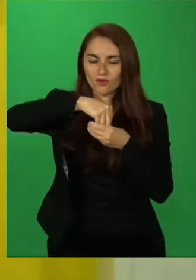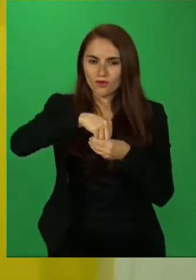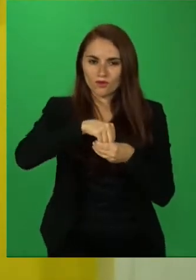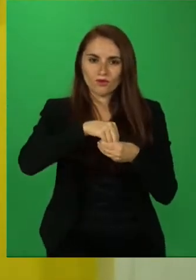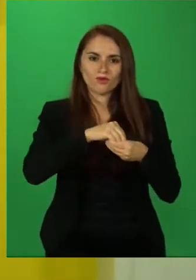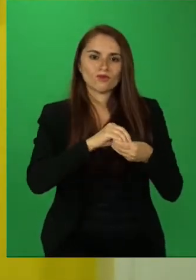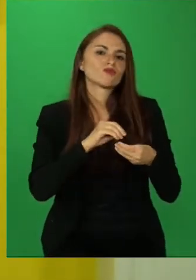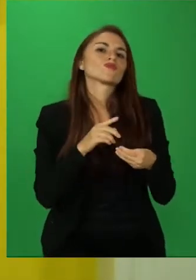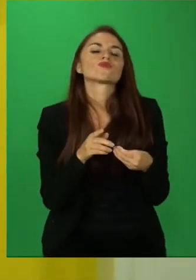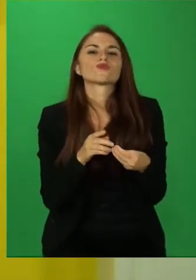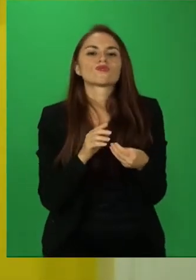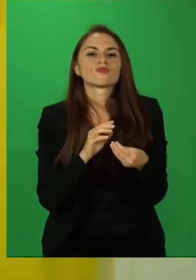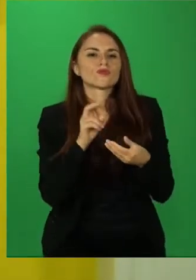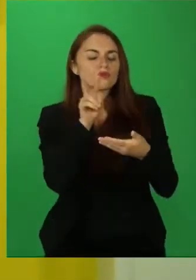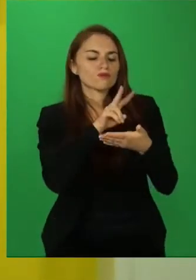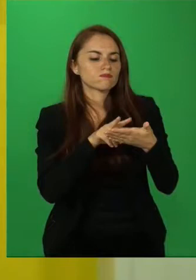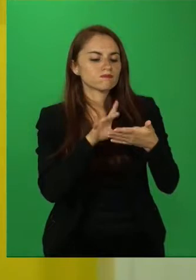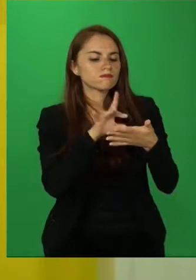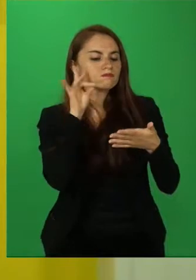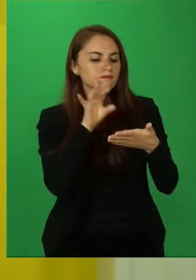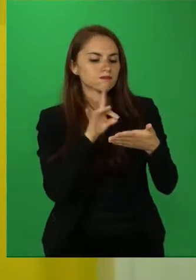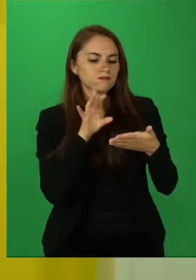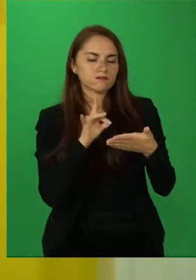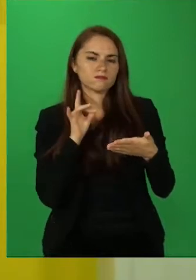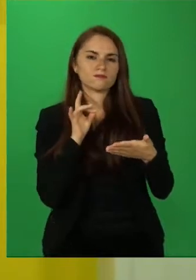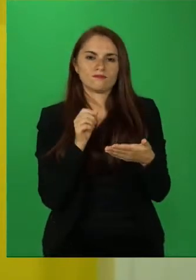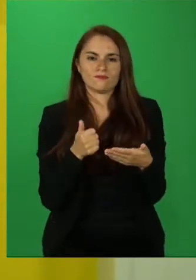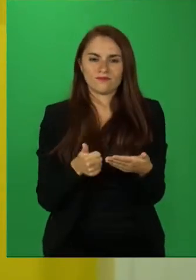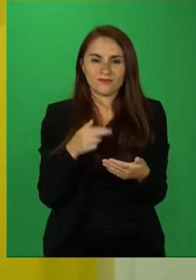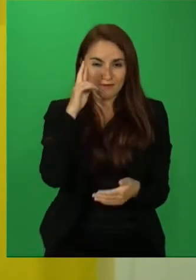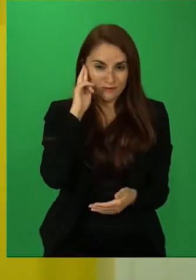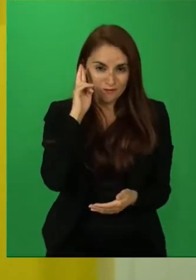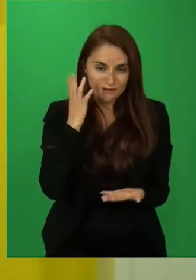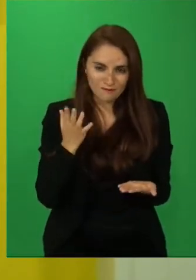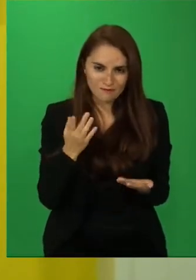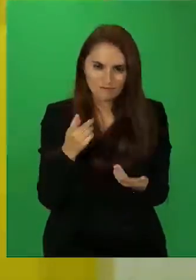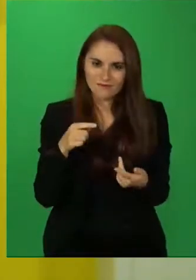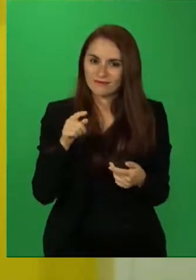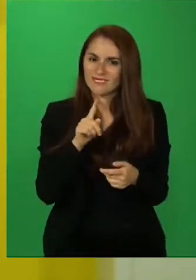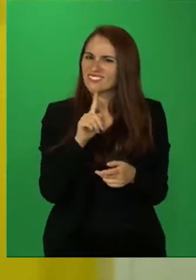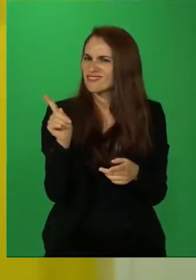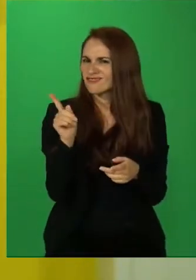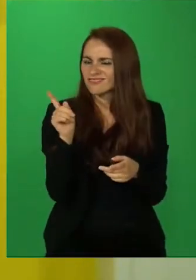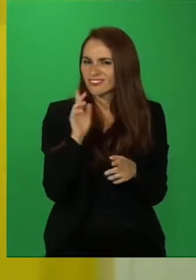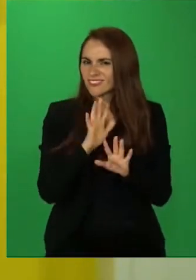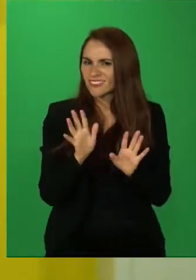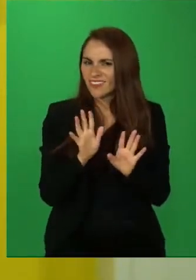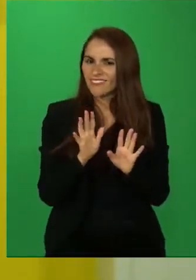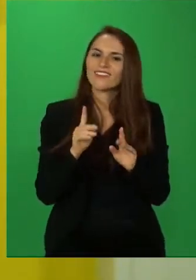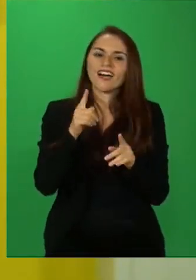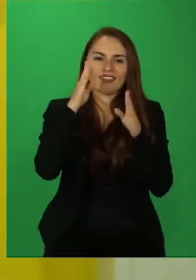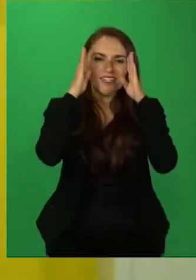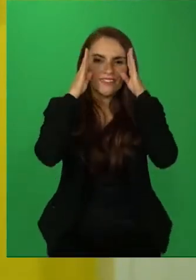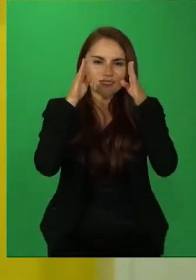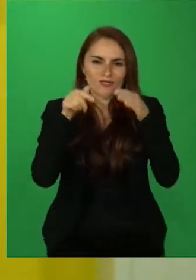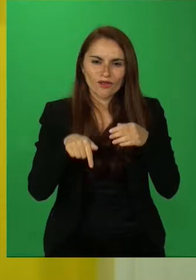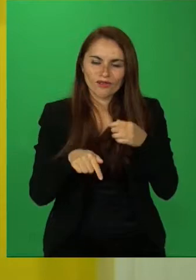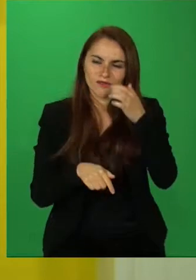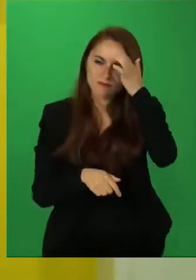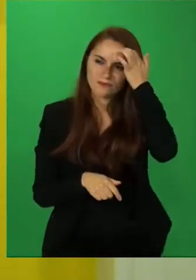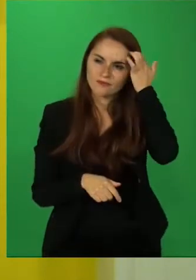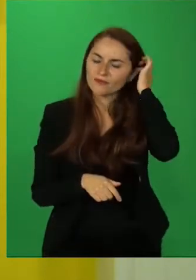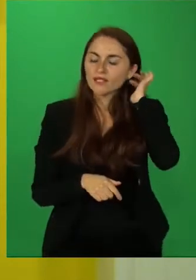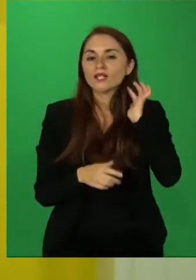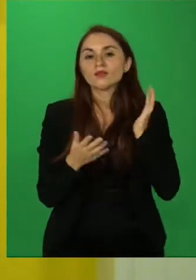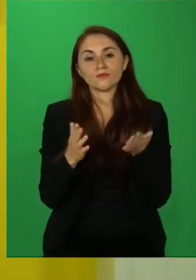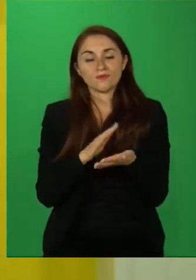pasos anteriores. ¿Te acuerdas o no? Si no, presta atención acá. Vamos a un ejemplo.